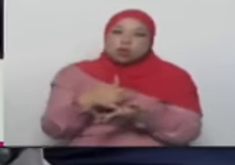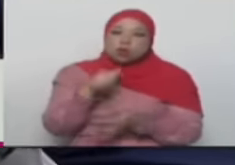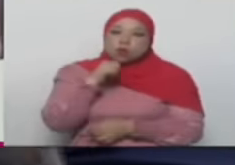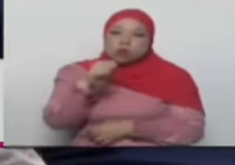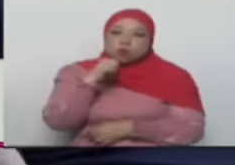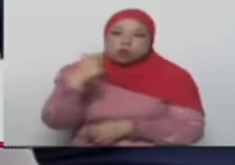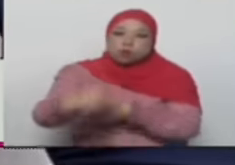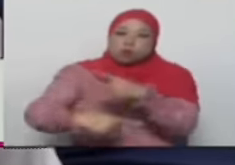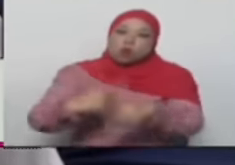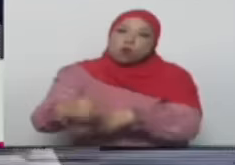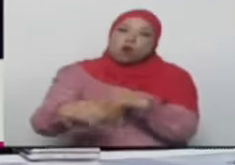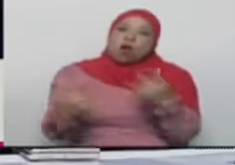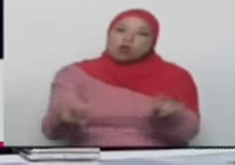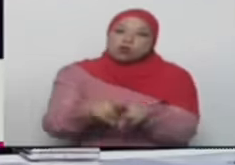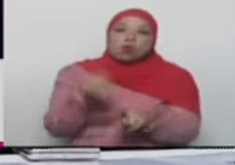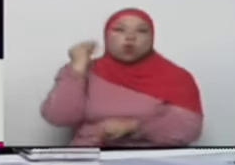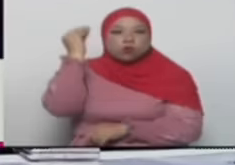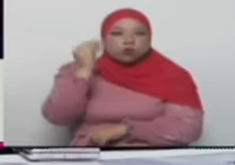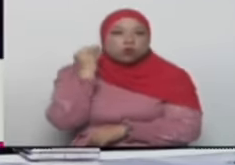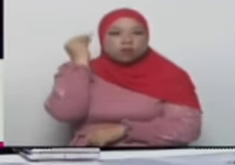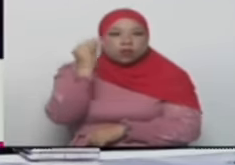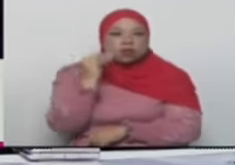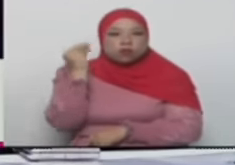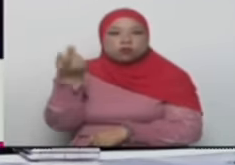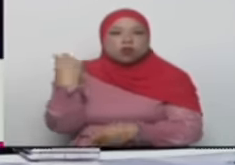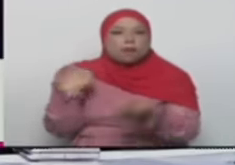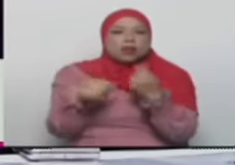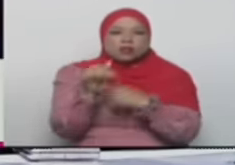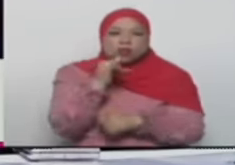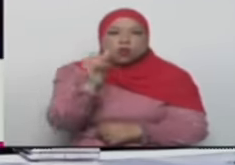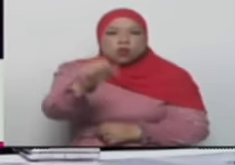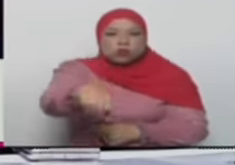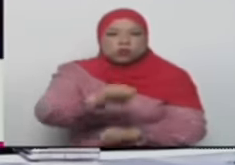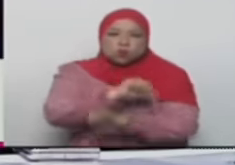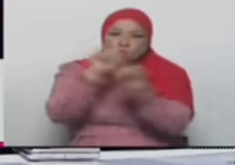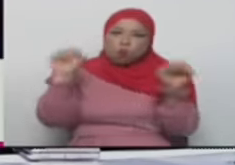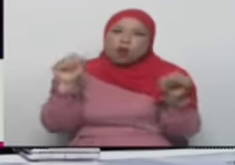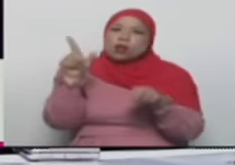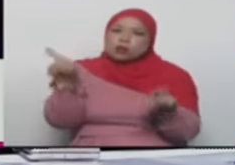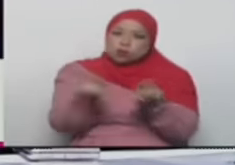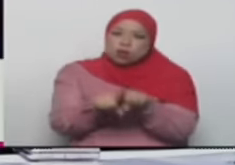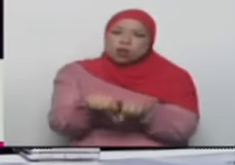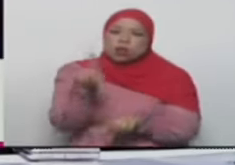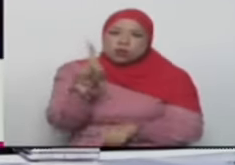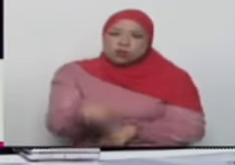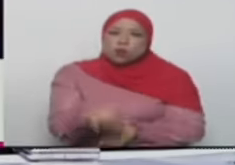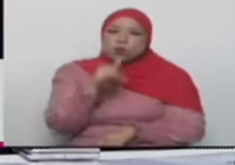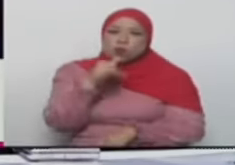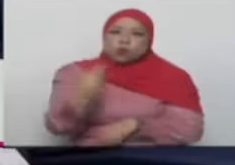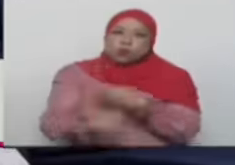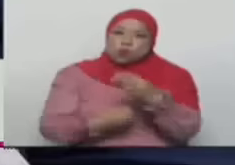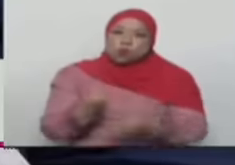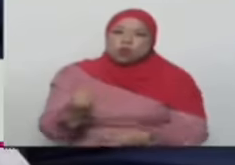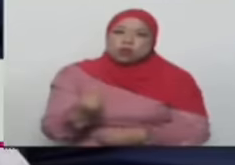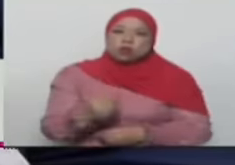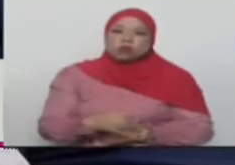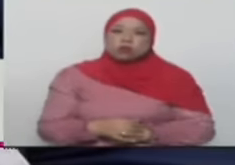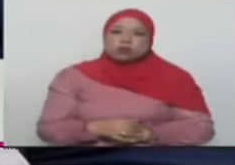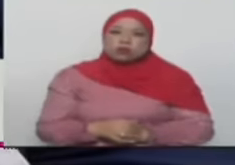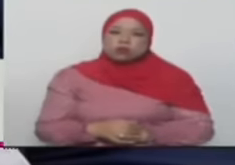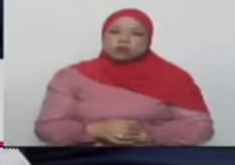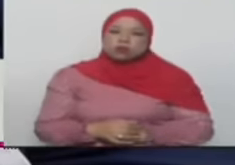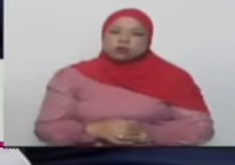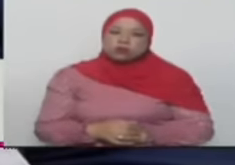que están provocando. Al final yo creo, Mario, son mercenarios. Claro, son mercenarios. Son mercenarios. Yo creo que son sociópatas,